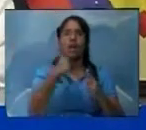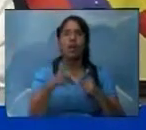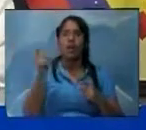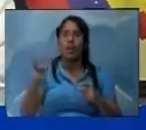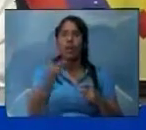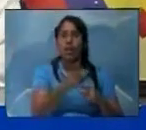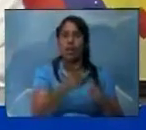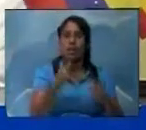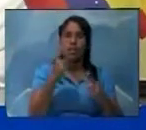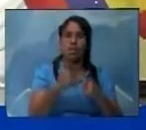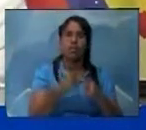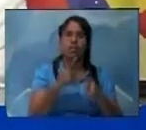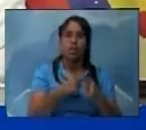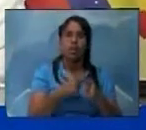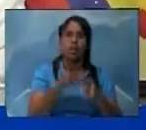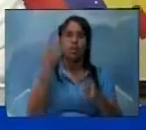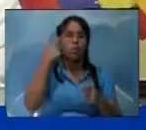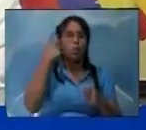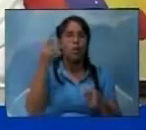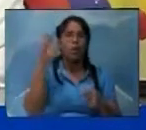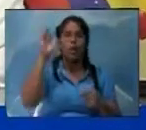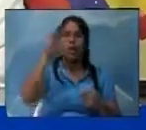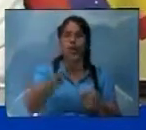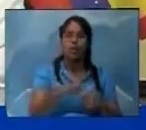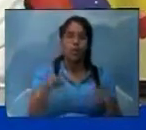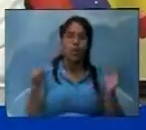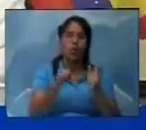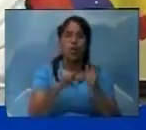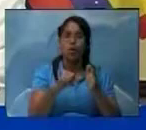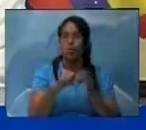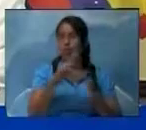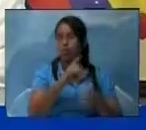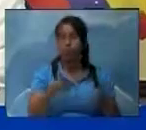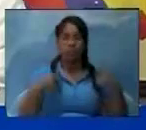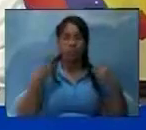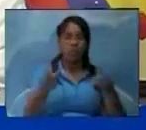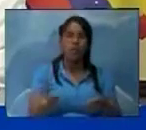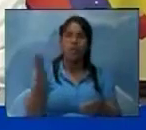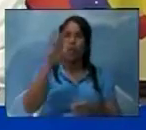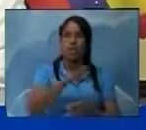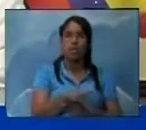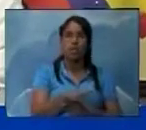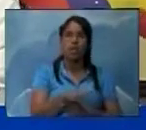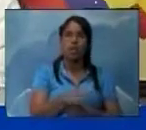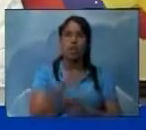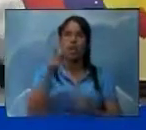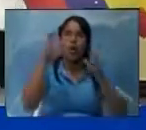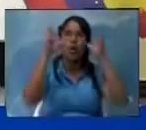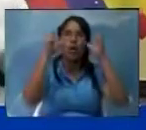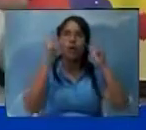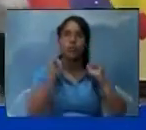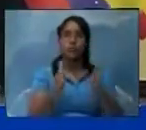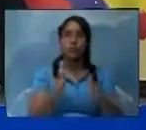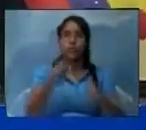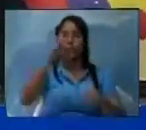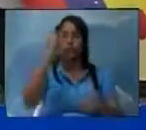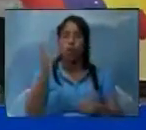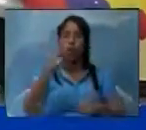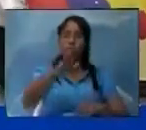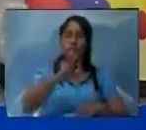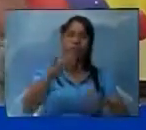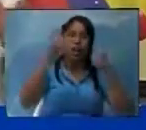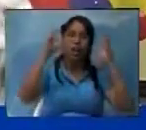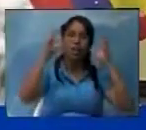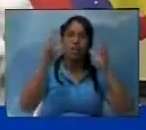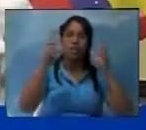con los zánganos, por estar donde no debían estar. Oigan bien. Dios es tan